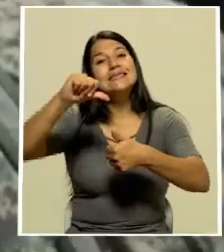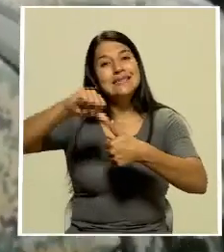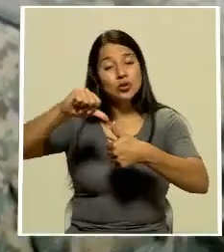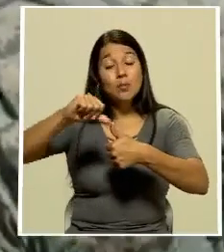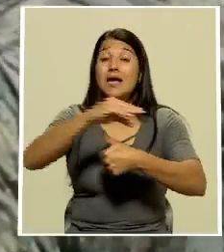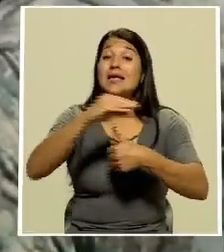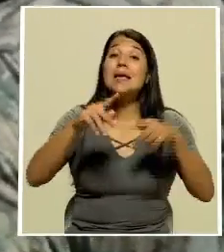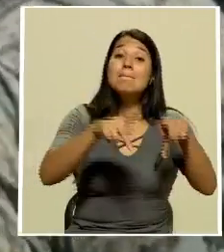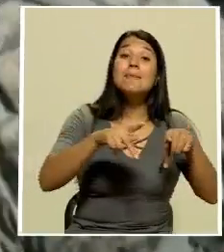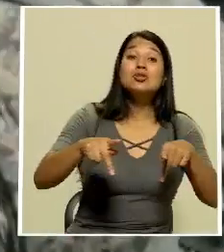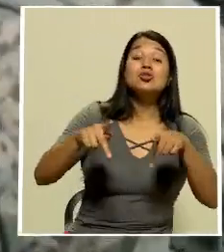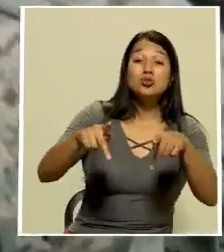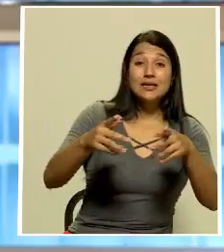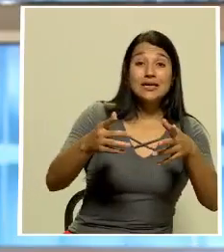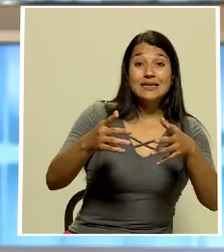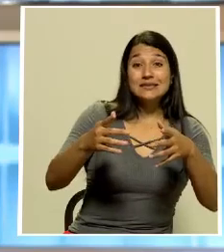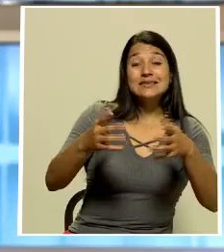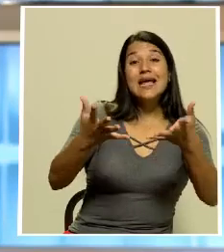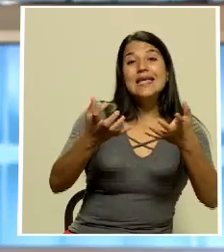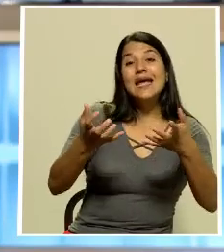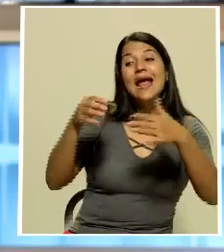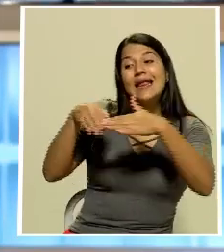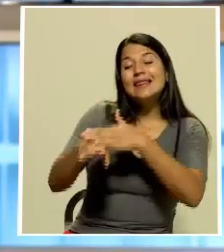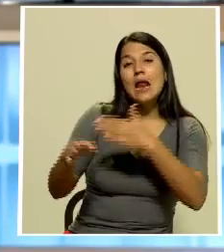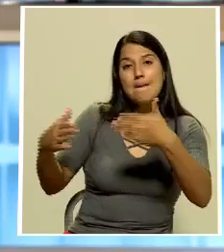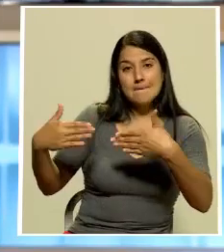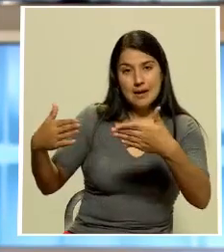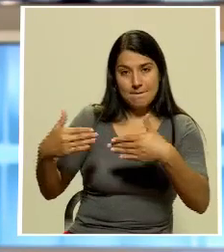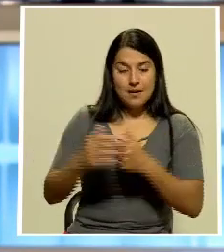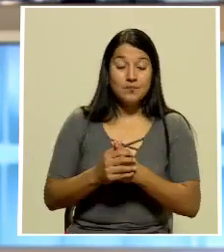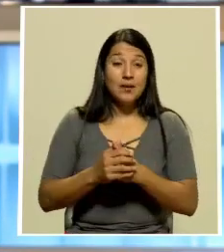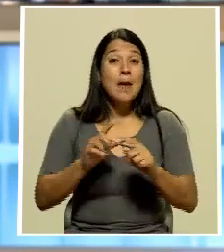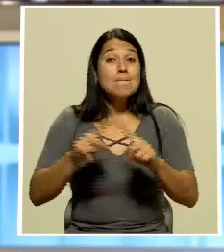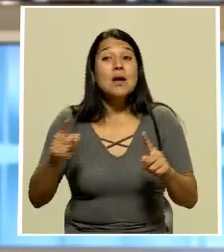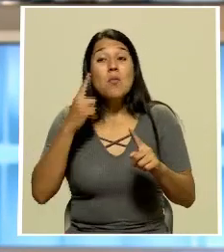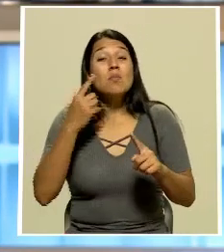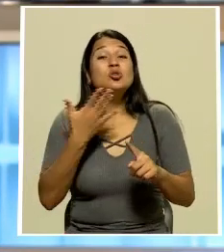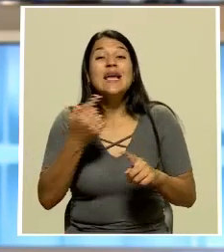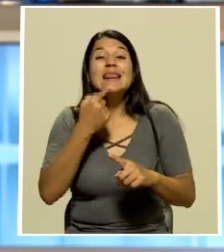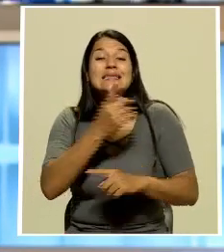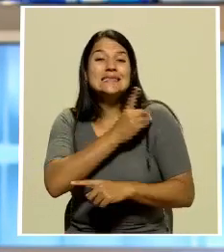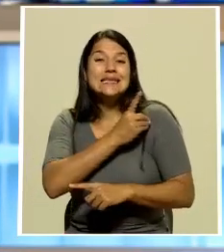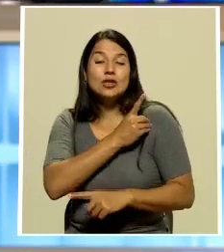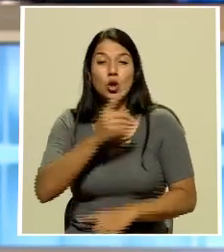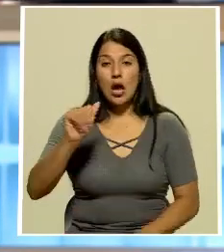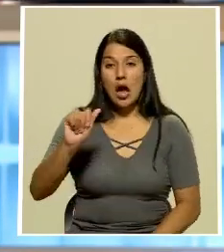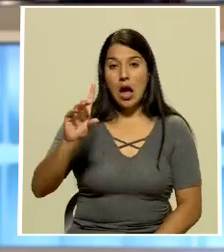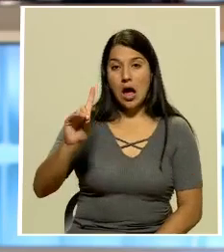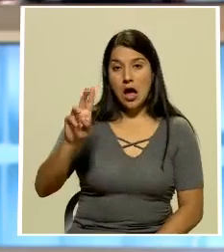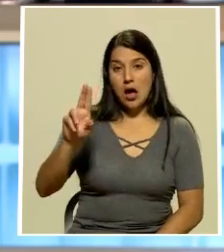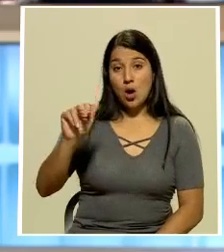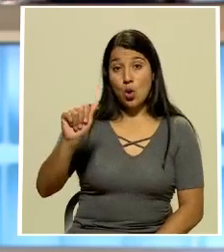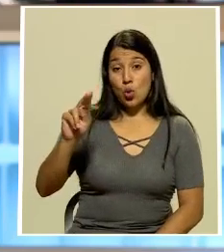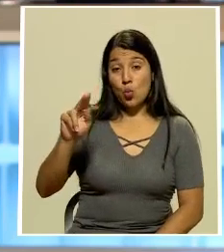quieren ingresar a territorio panameño. Pero vamos a escuchar declaraciones de la directora de aduanas, quien se pronuncia sobre esta situación que se está